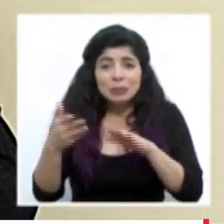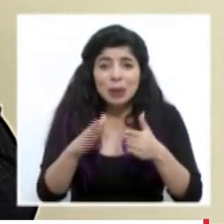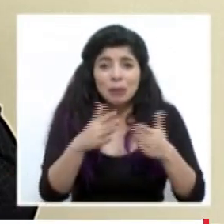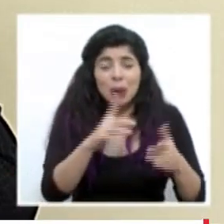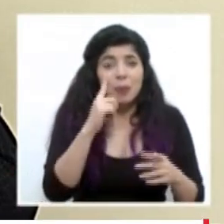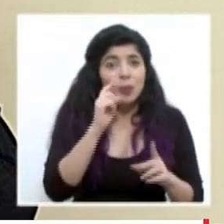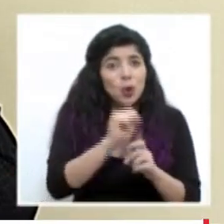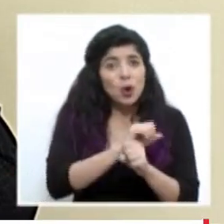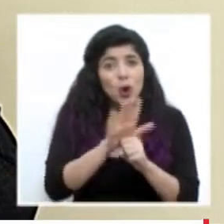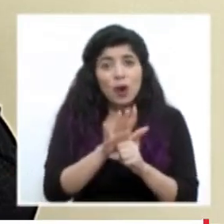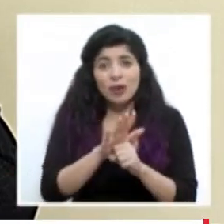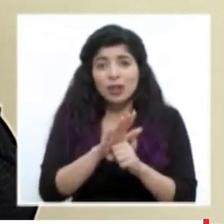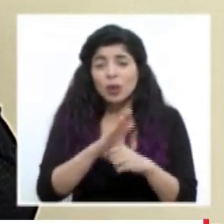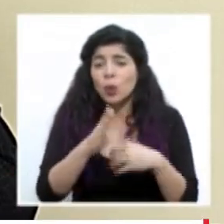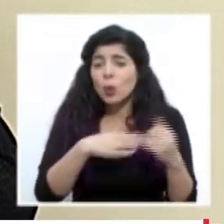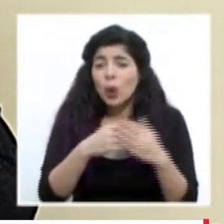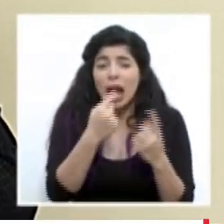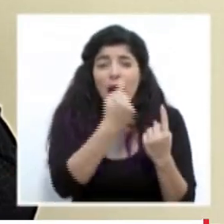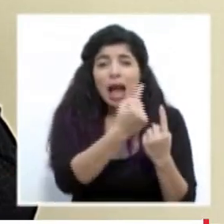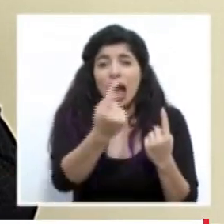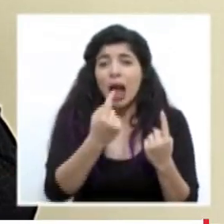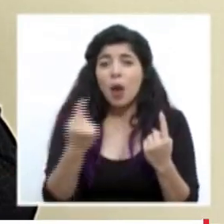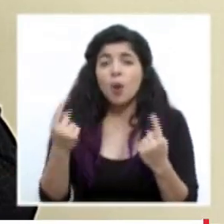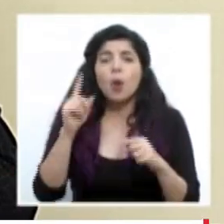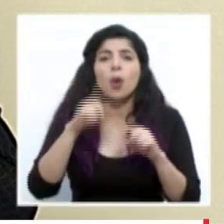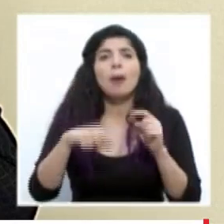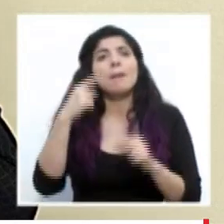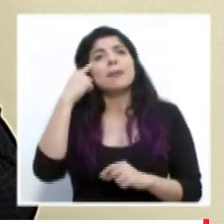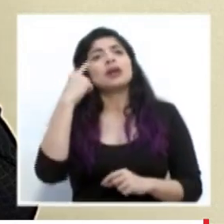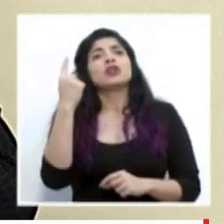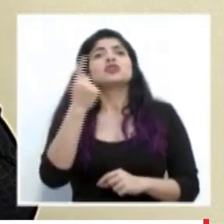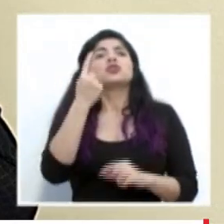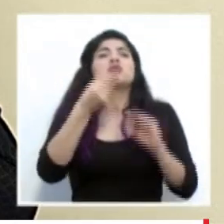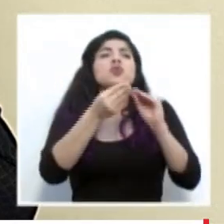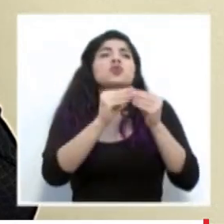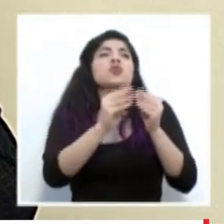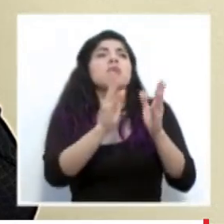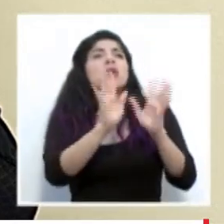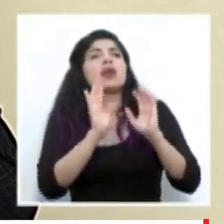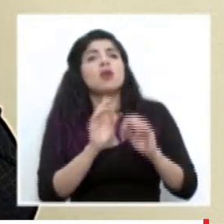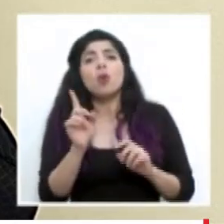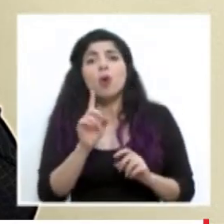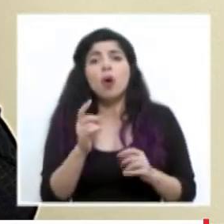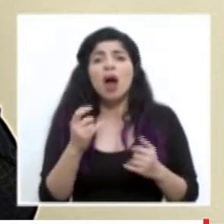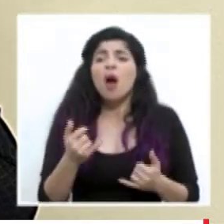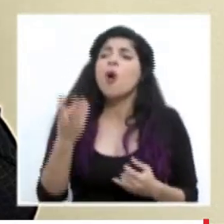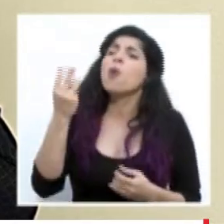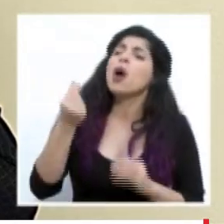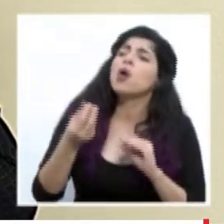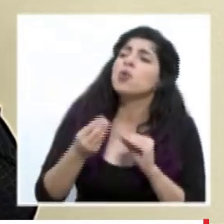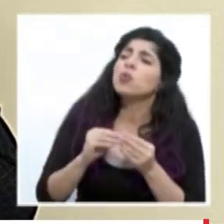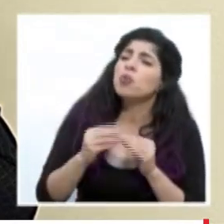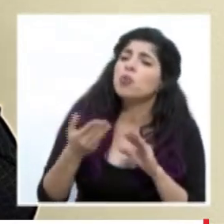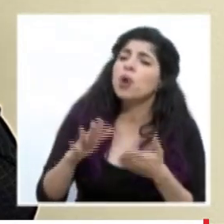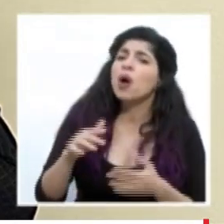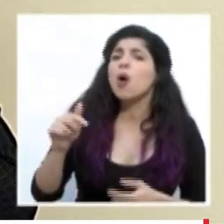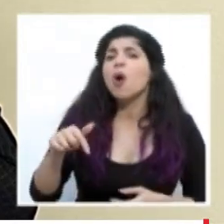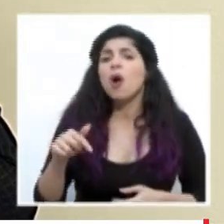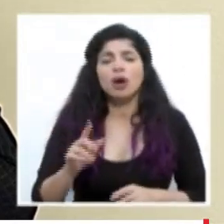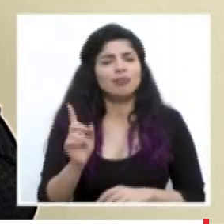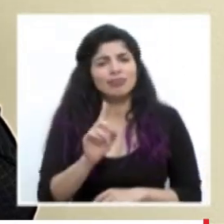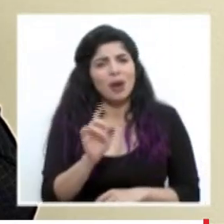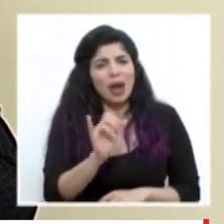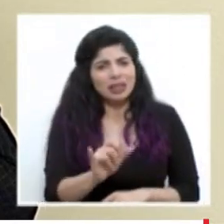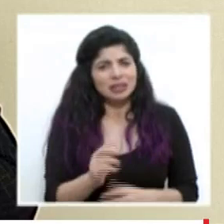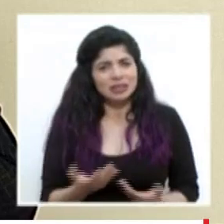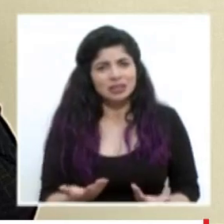con COVID-19, cada uno de ellos, no podemos pensar en que son solamente cifras y que hoy vamos a ver cuántos muertos hay hoy. No es